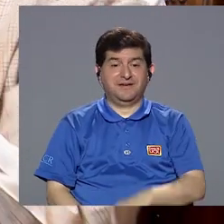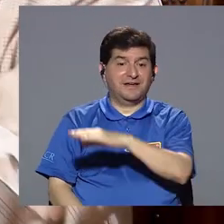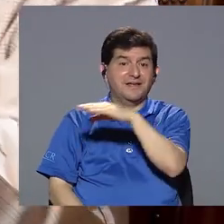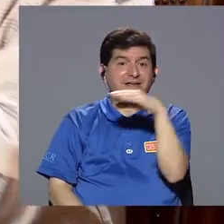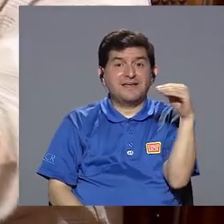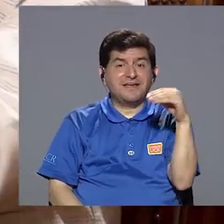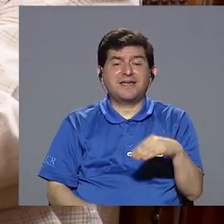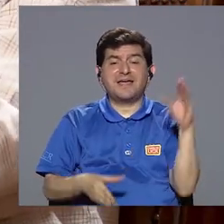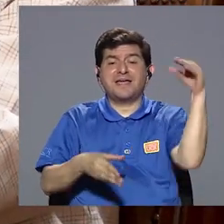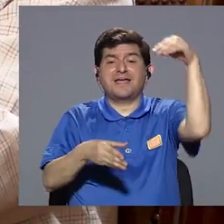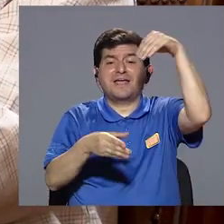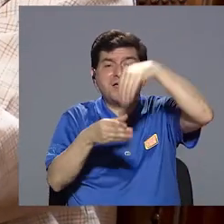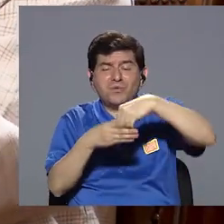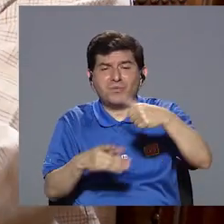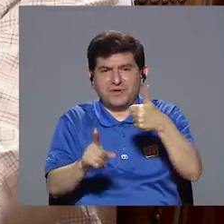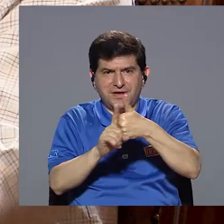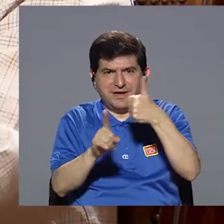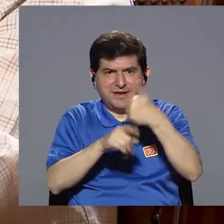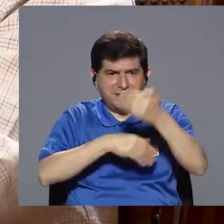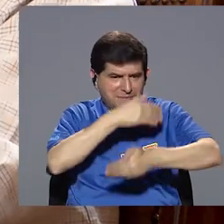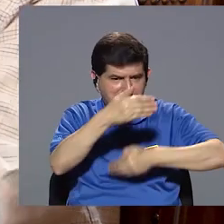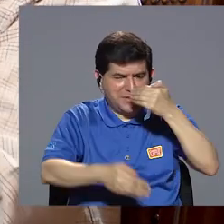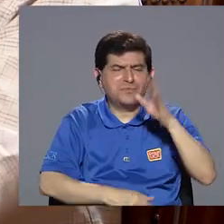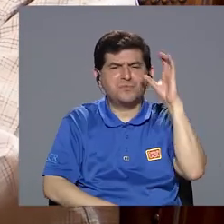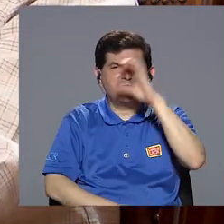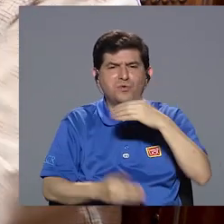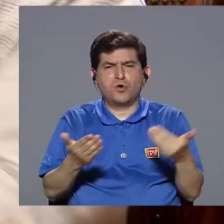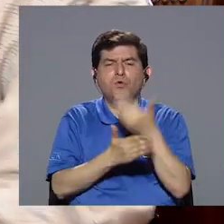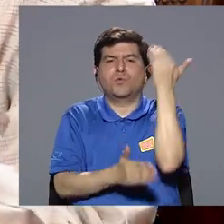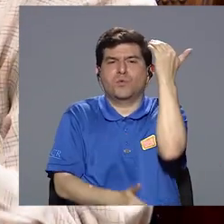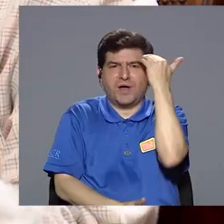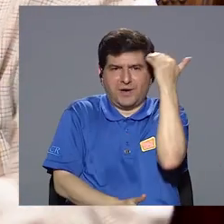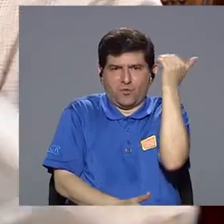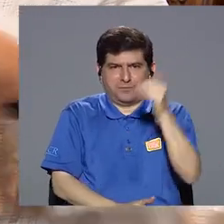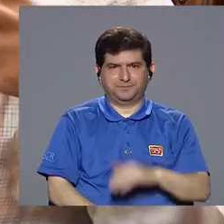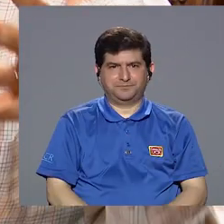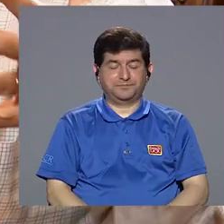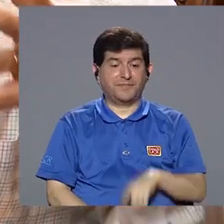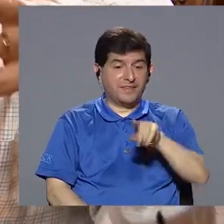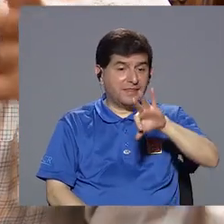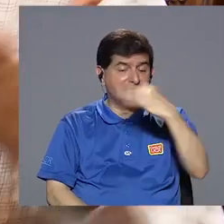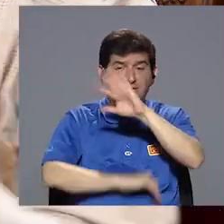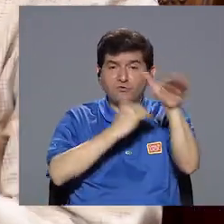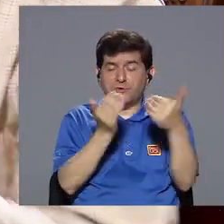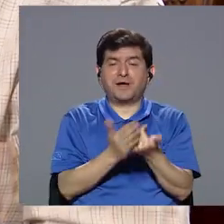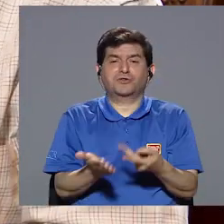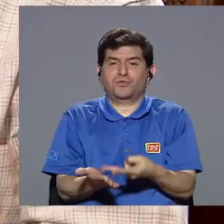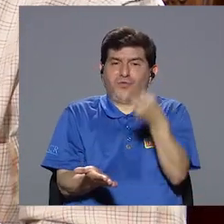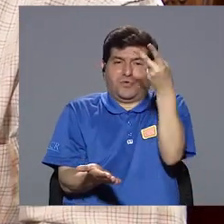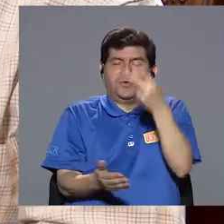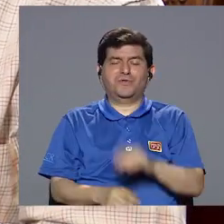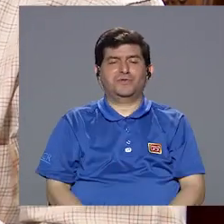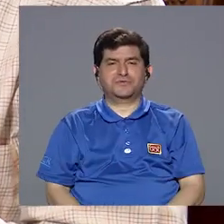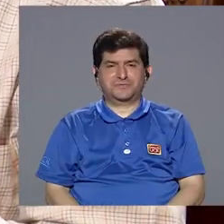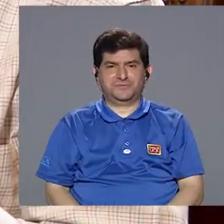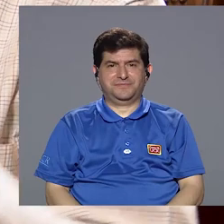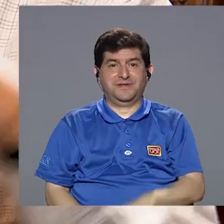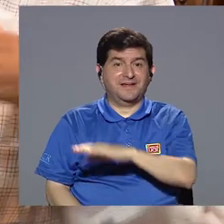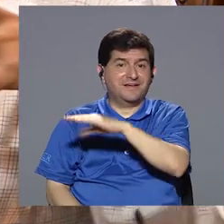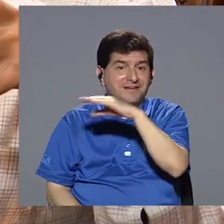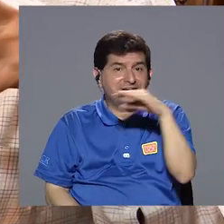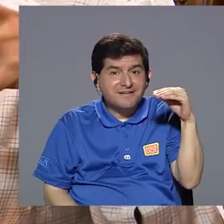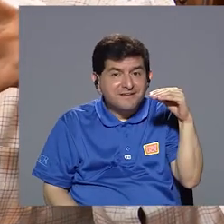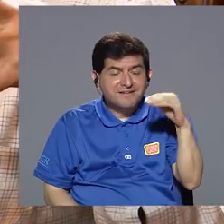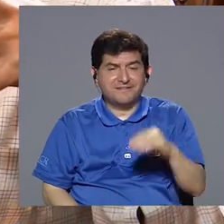general incorporen en su misma dinámica de búsqueda de nuevo conocimiento de esa manera todos nos enriquecemos del aporte de todos